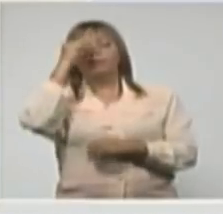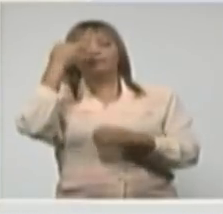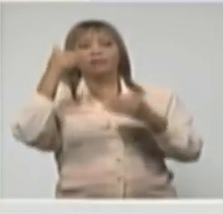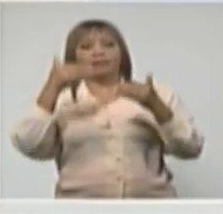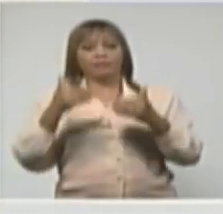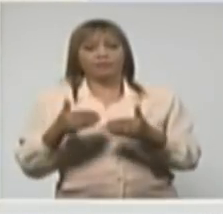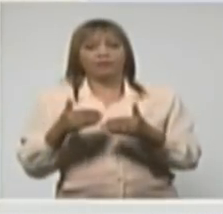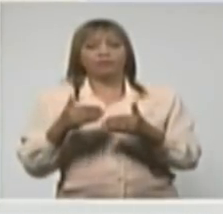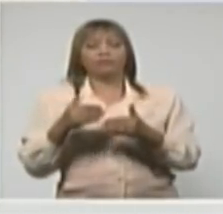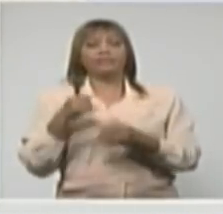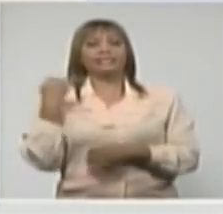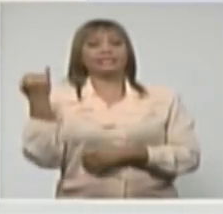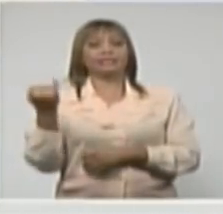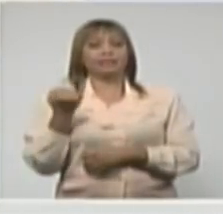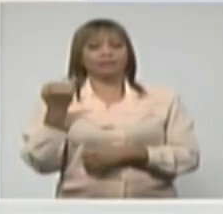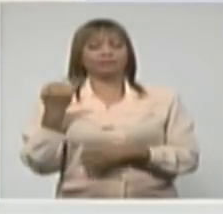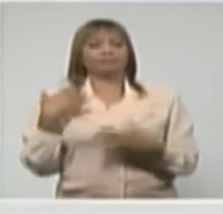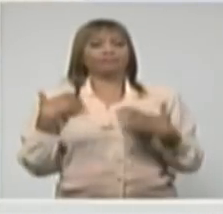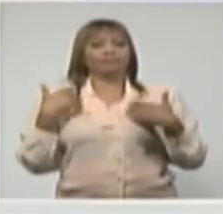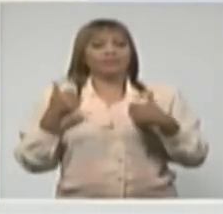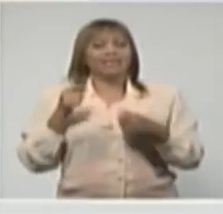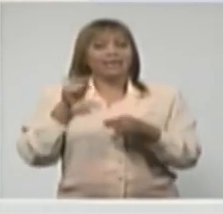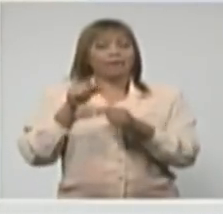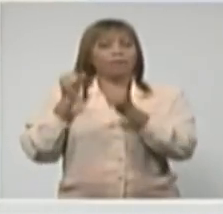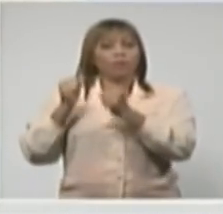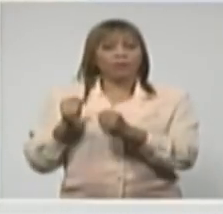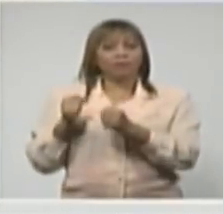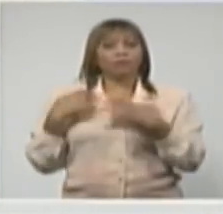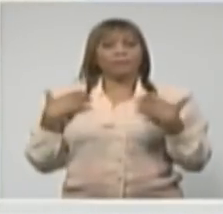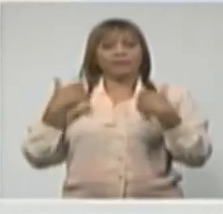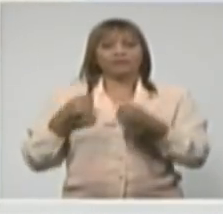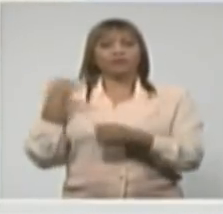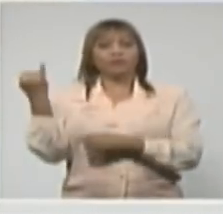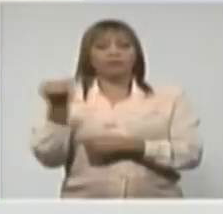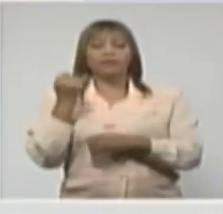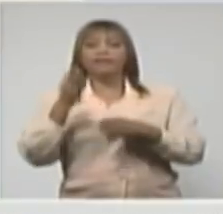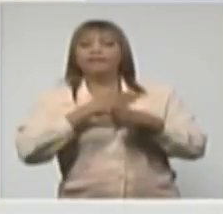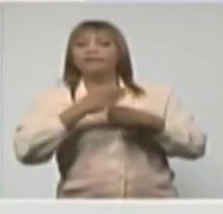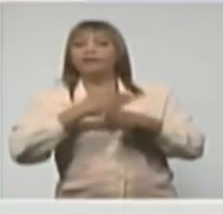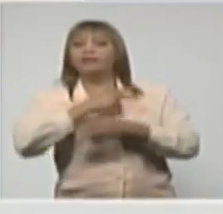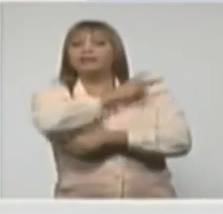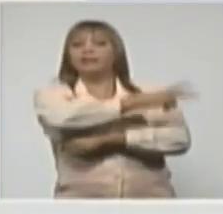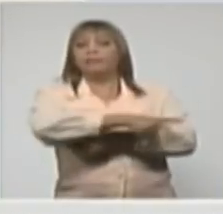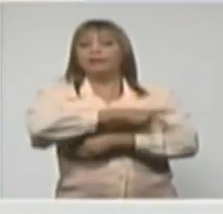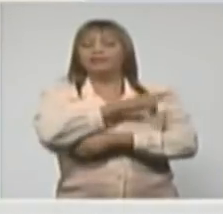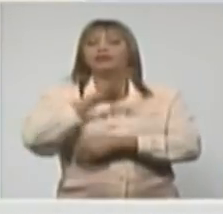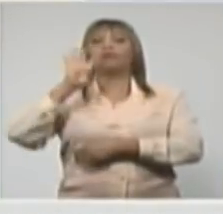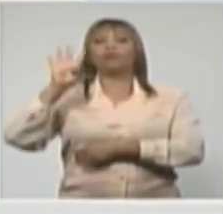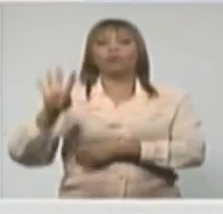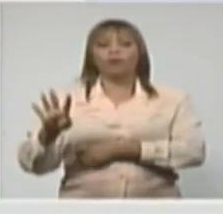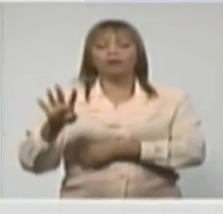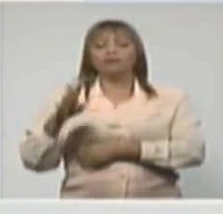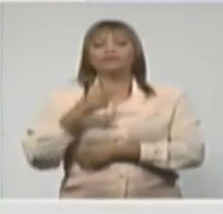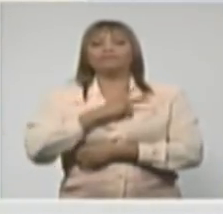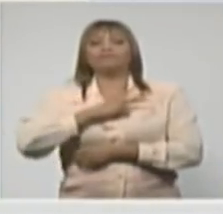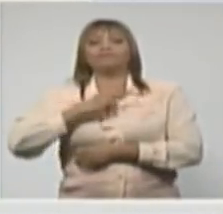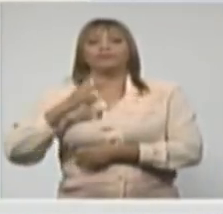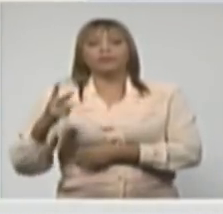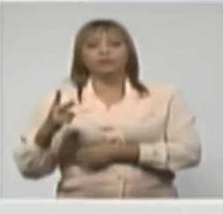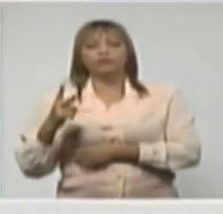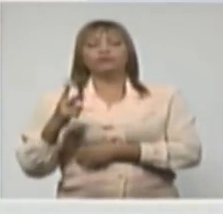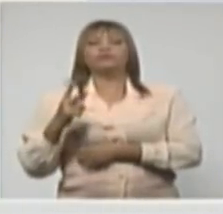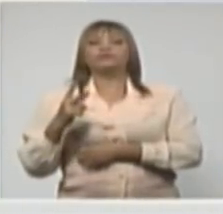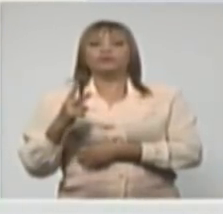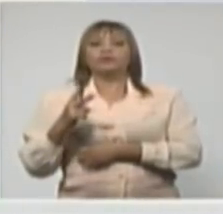se encontraban cumpliendo misión en diversos países, 4 valiosos compañeros, colaboradores,